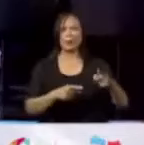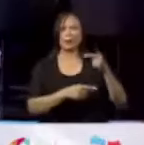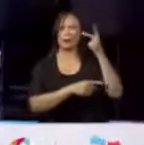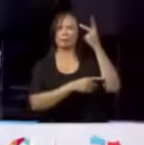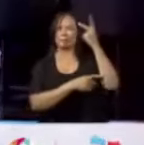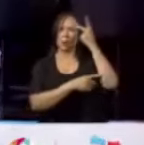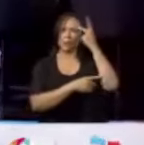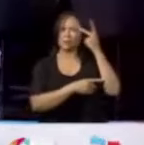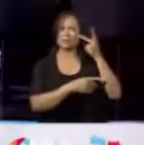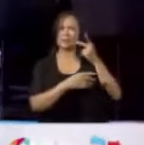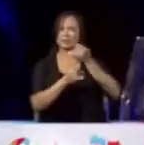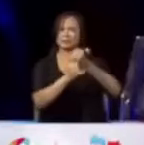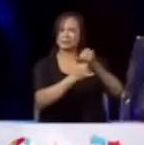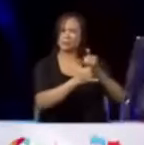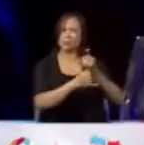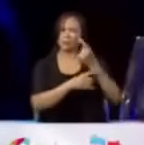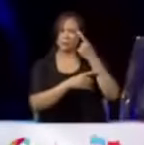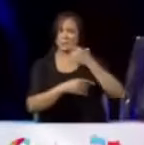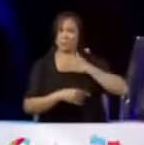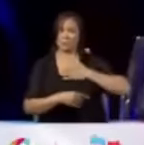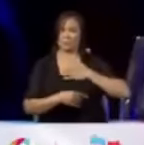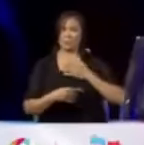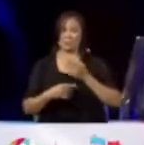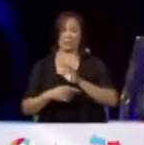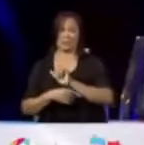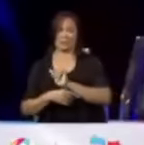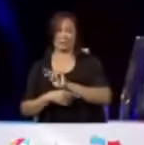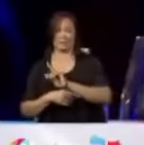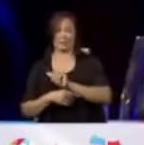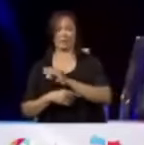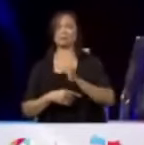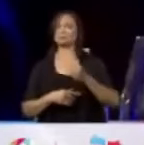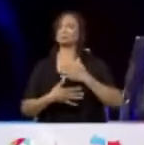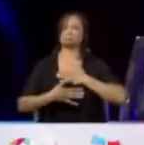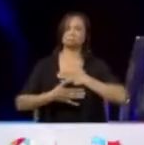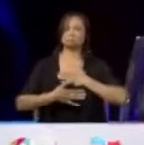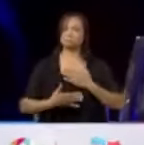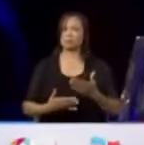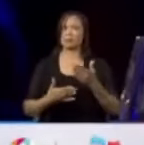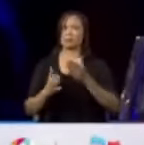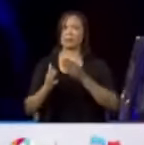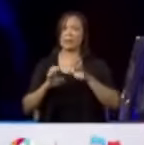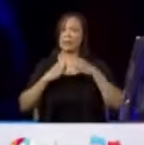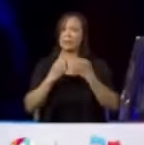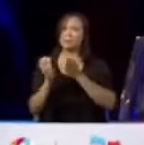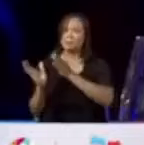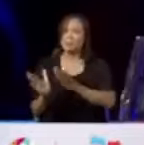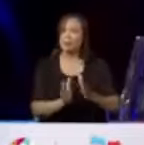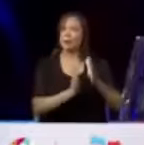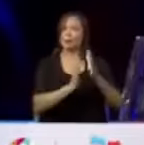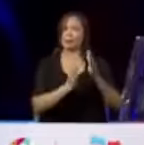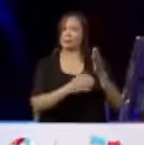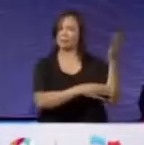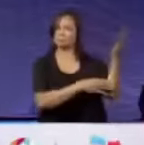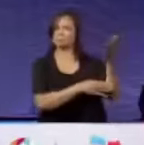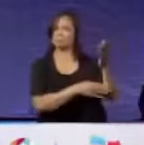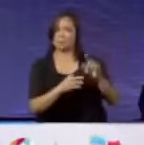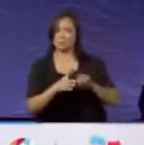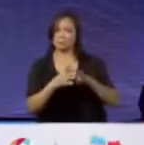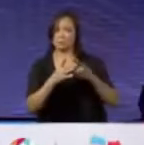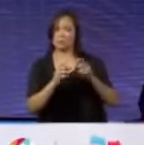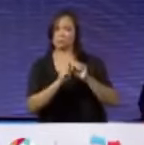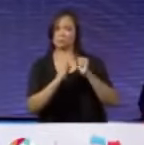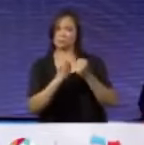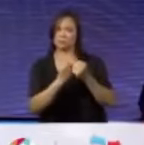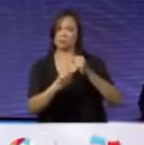de la República Dominicana. Para mí y para Roberto Cavada es un gusto, al igual que para todo el equipo que ha organizado este debate, empezando